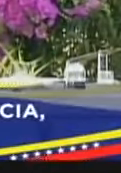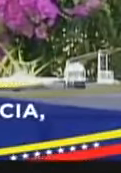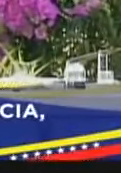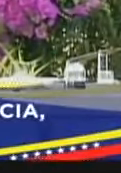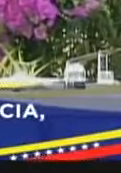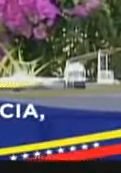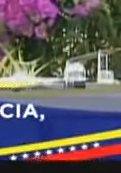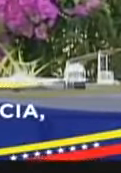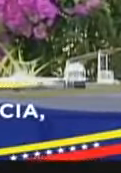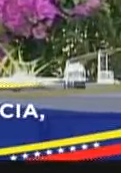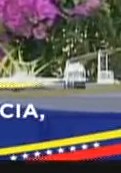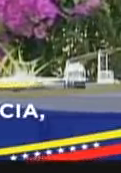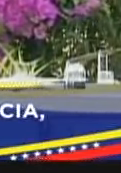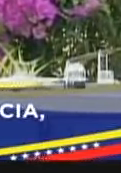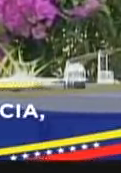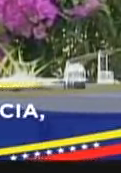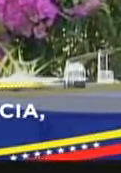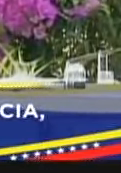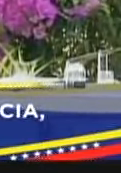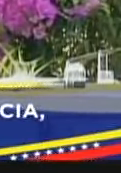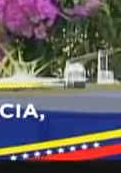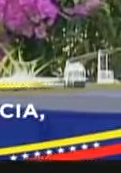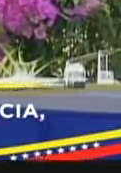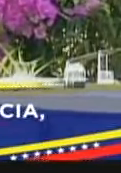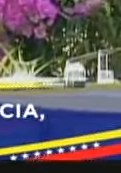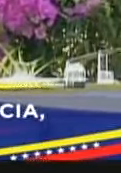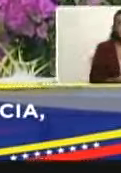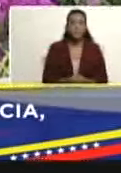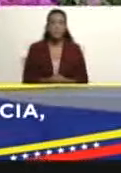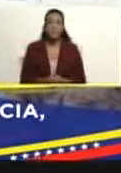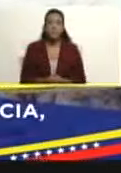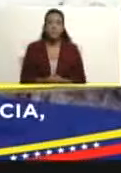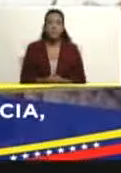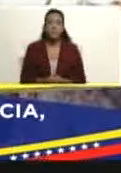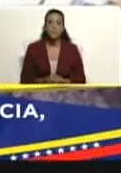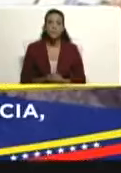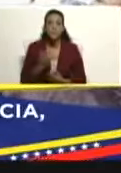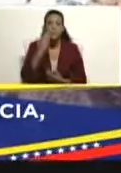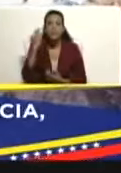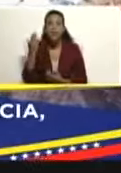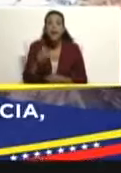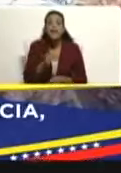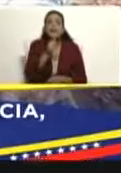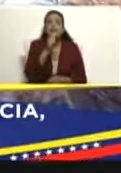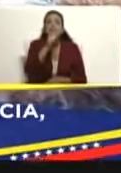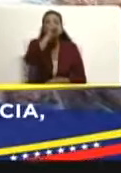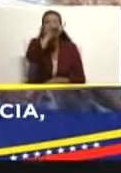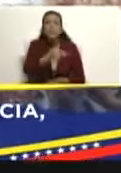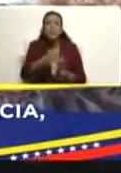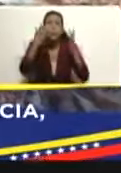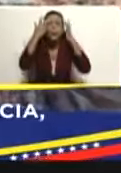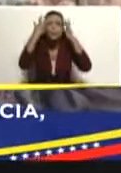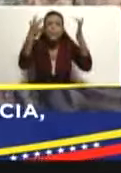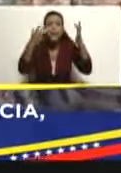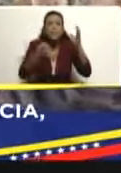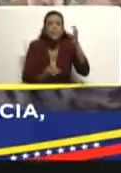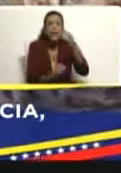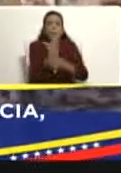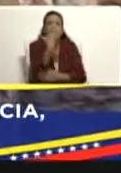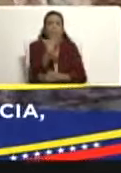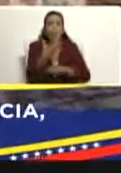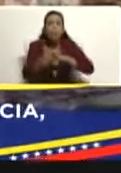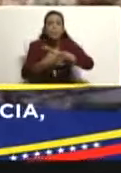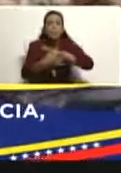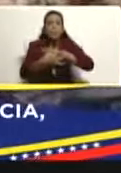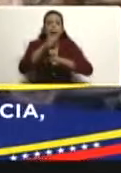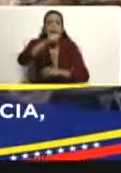pongo sobre la mesa del debate. Redes sociales para el conocimiento, para la alegría,